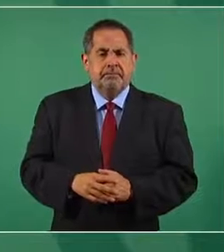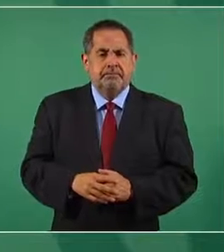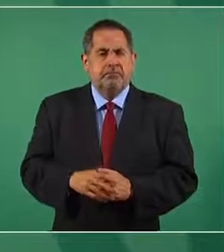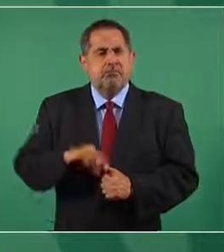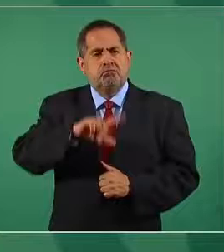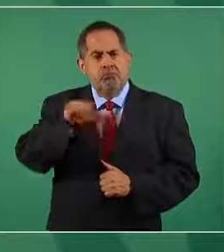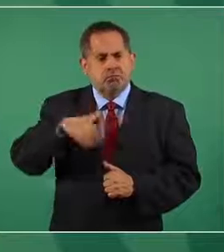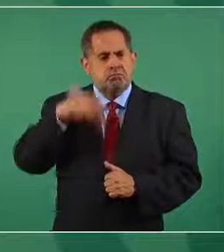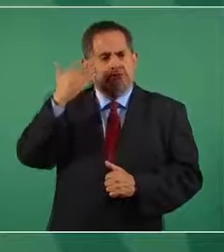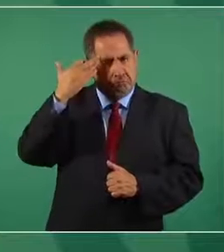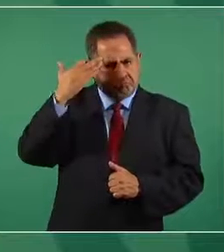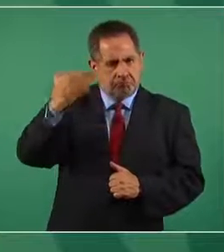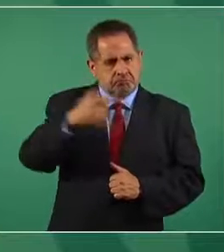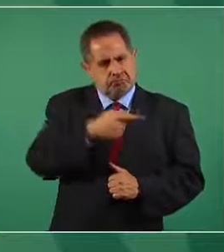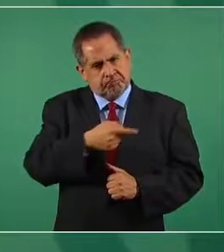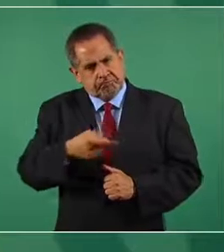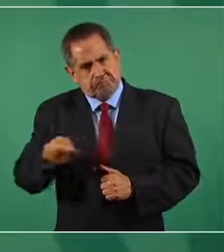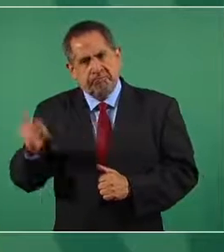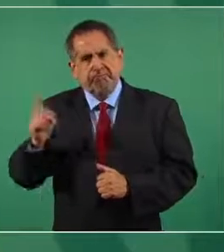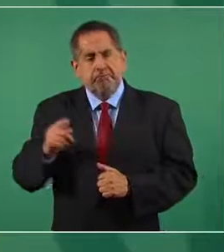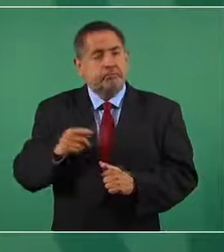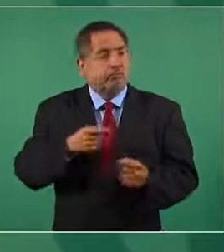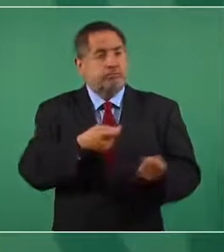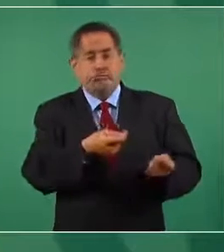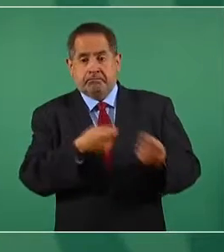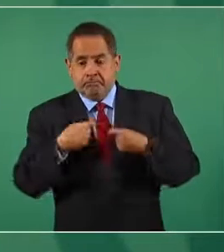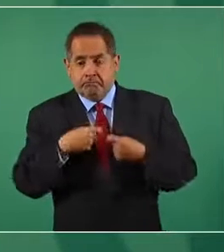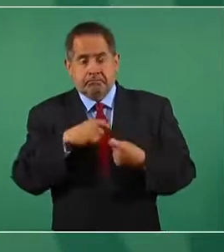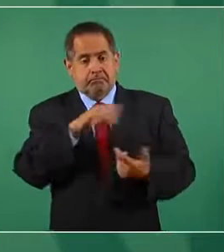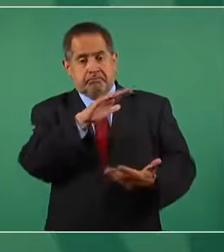Pasó el tiempo y nos entregaron